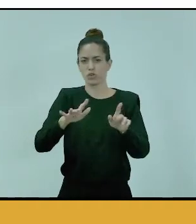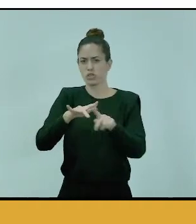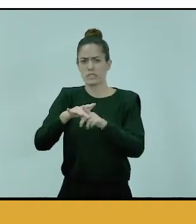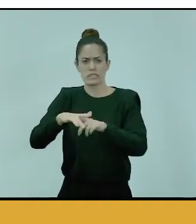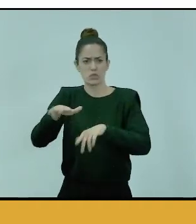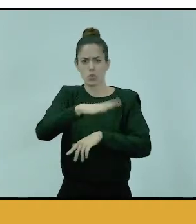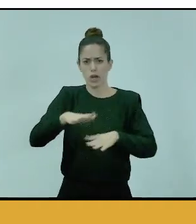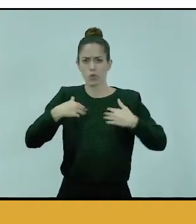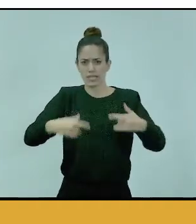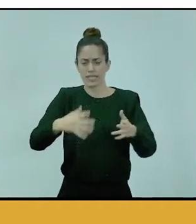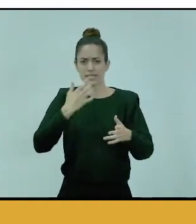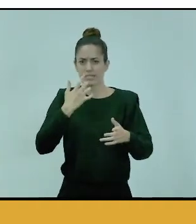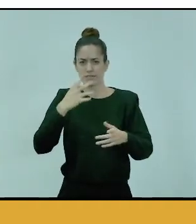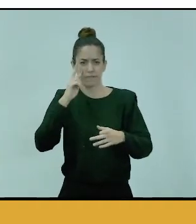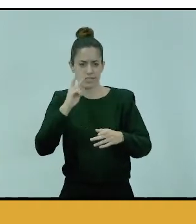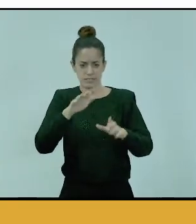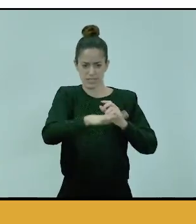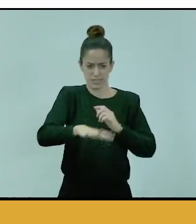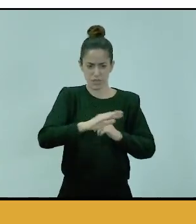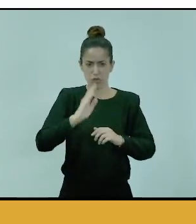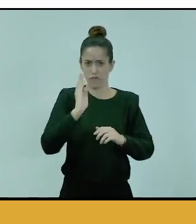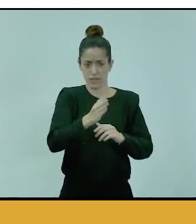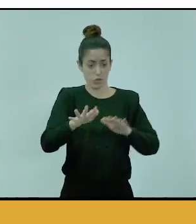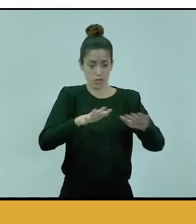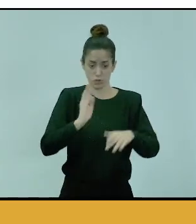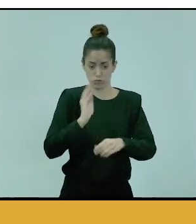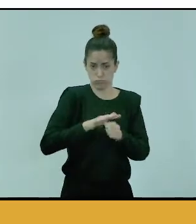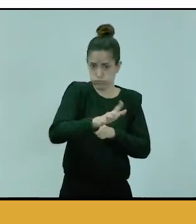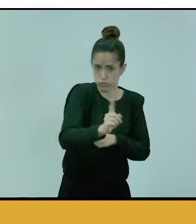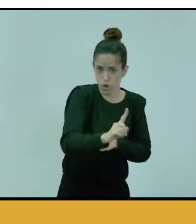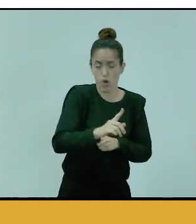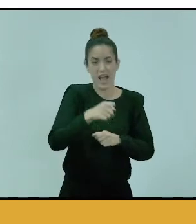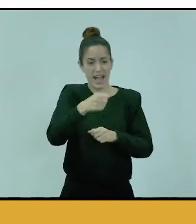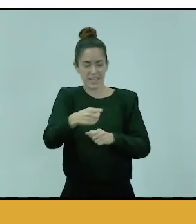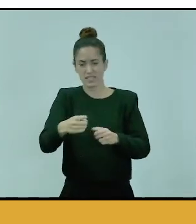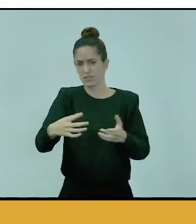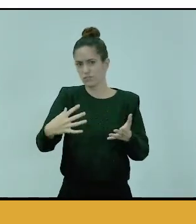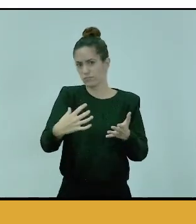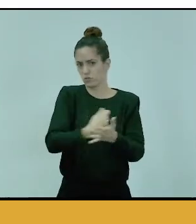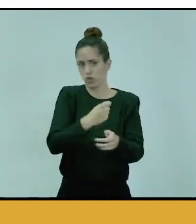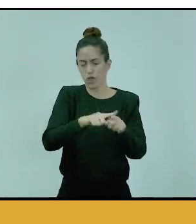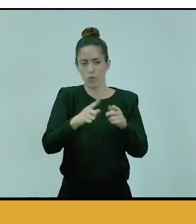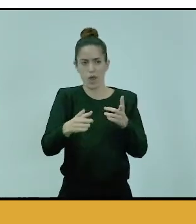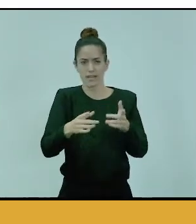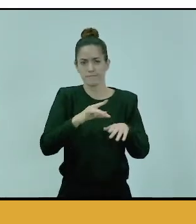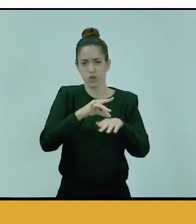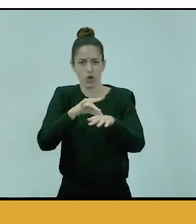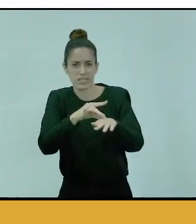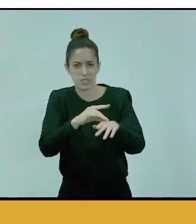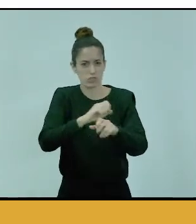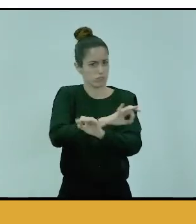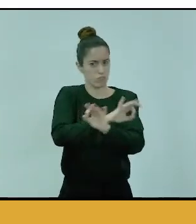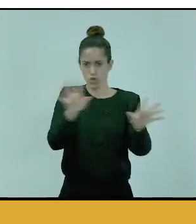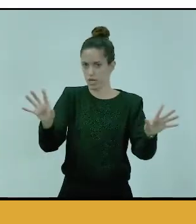que veas que tengas un yacimiento afectado por un terremoto, aparecen todas con una orientación bastante